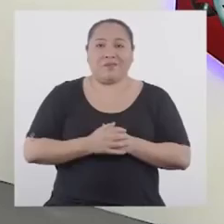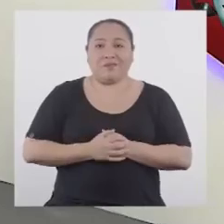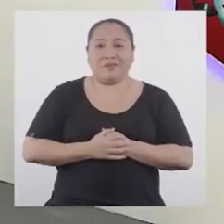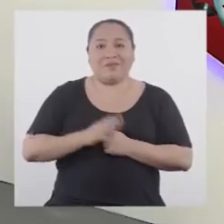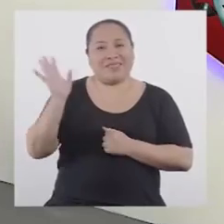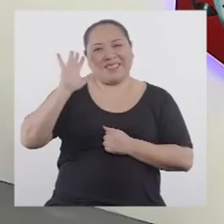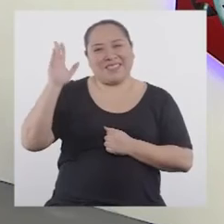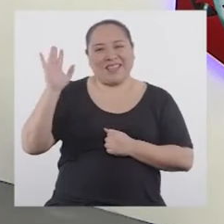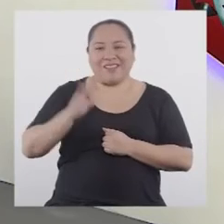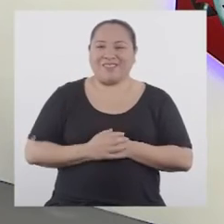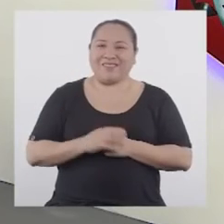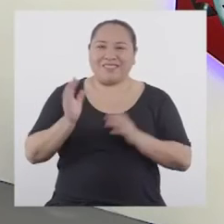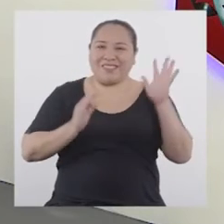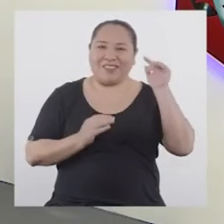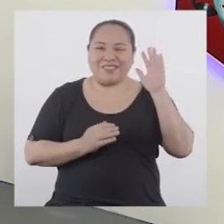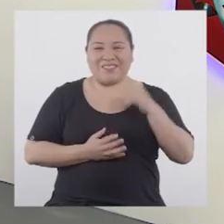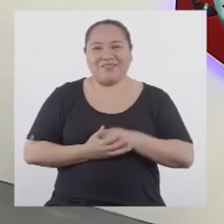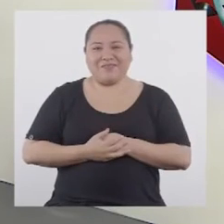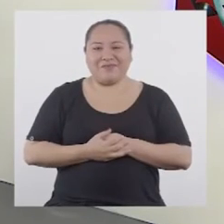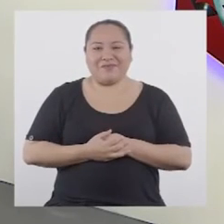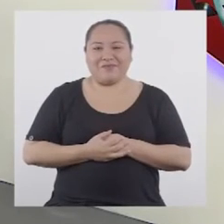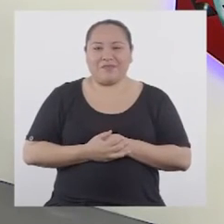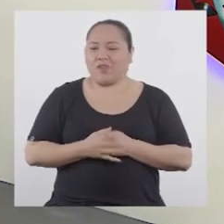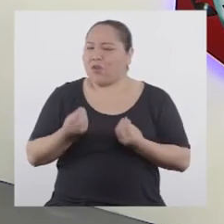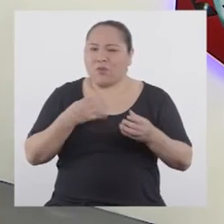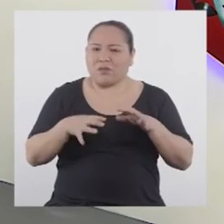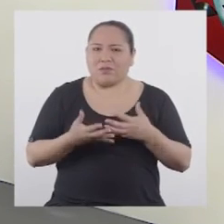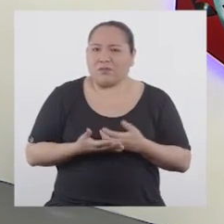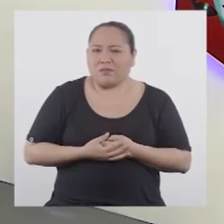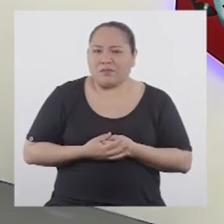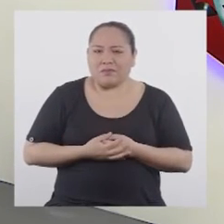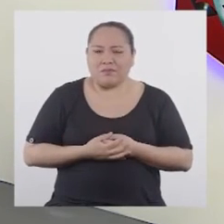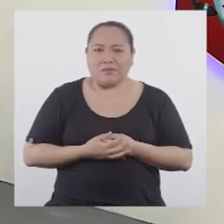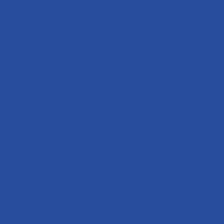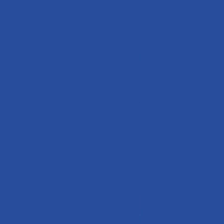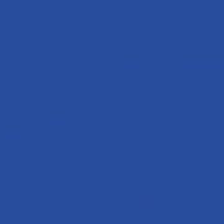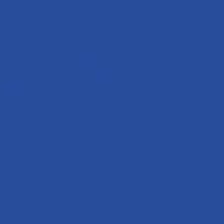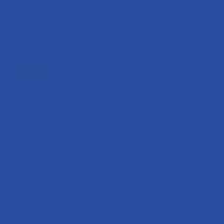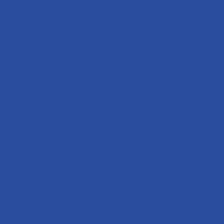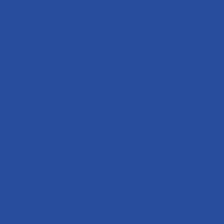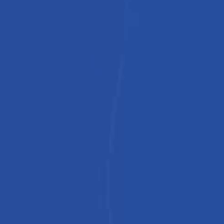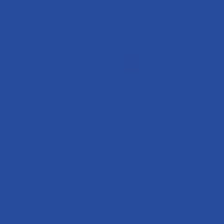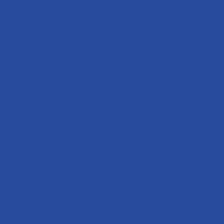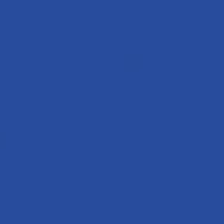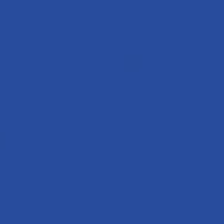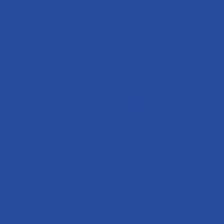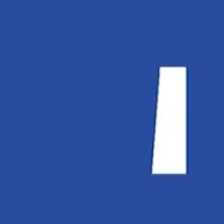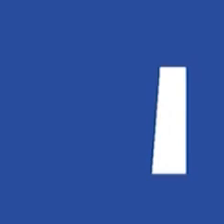vida. ¡Hasta la próxima! ¡Chao, chao! Oye, ¿cómo hacemos?